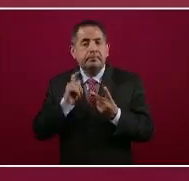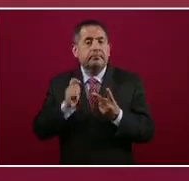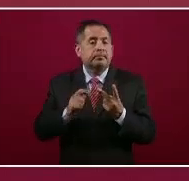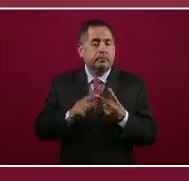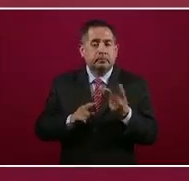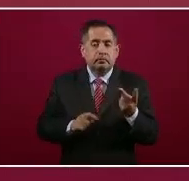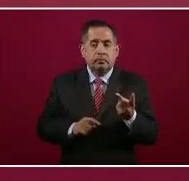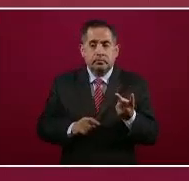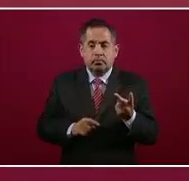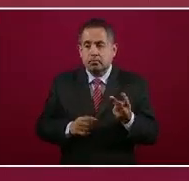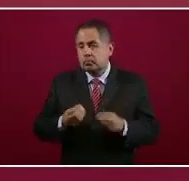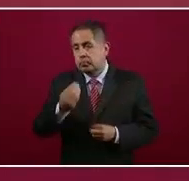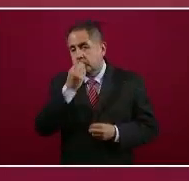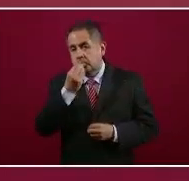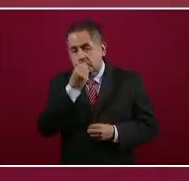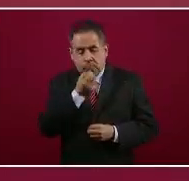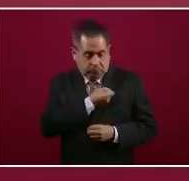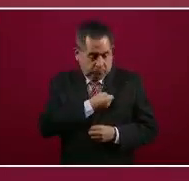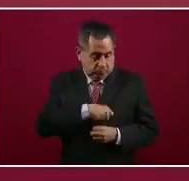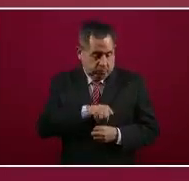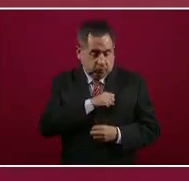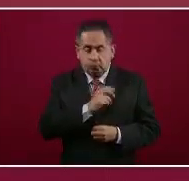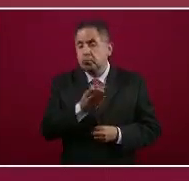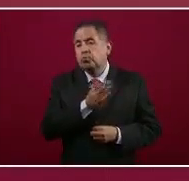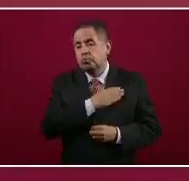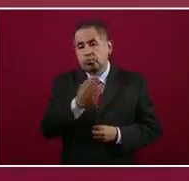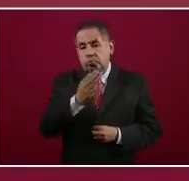la alimentación sana